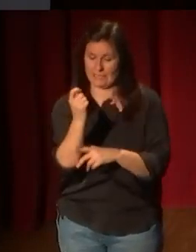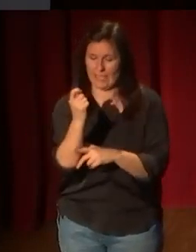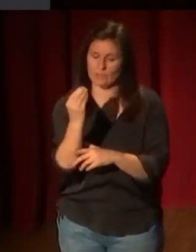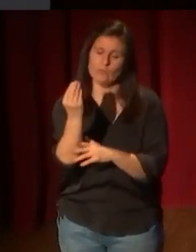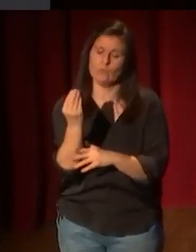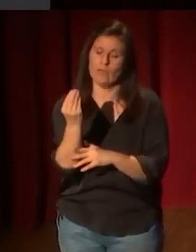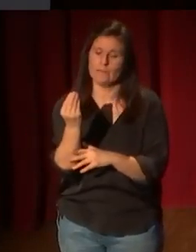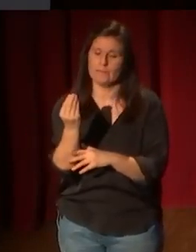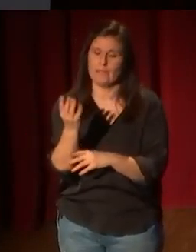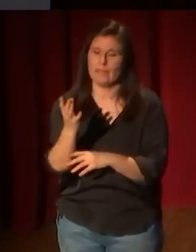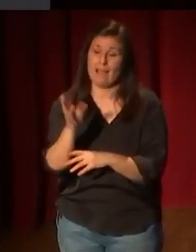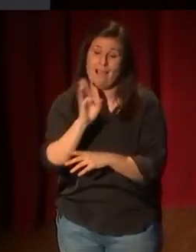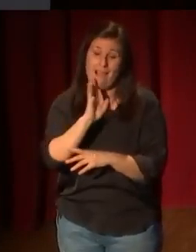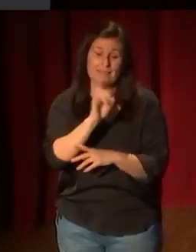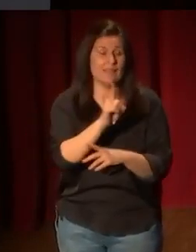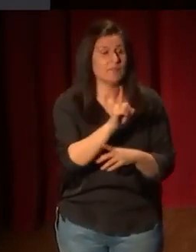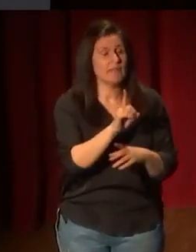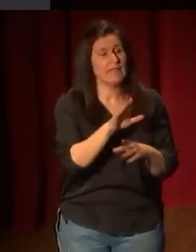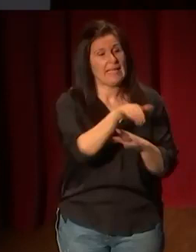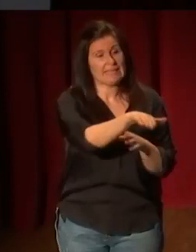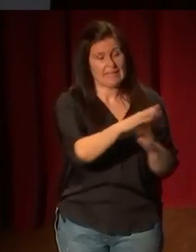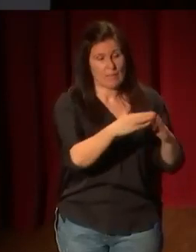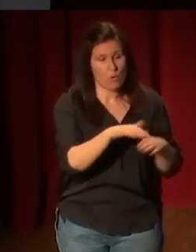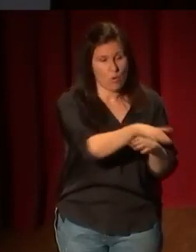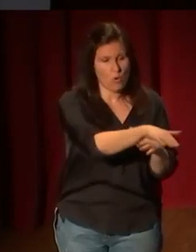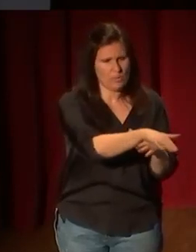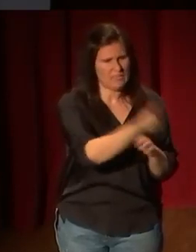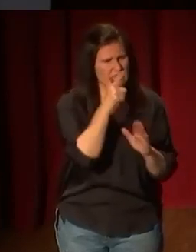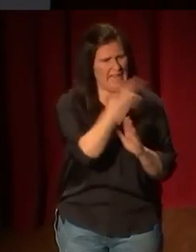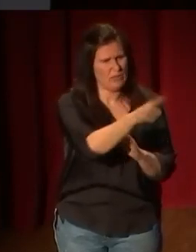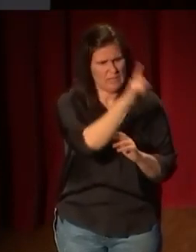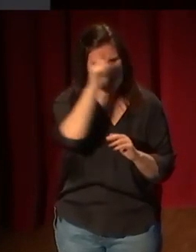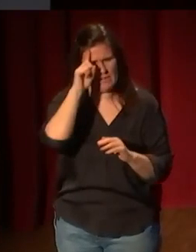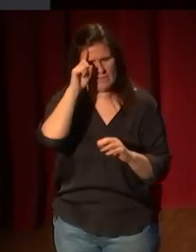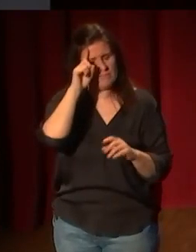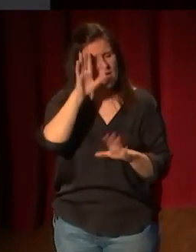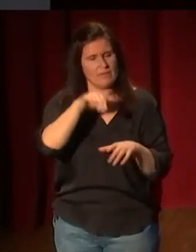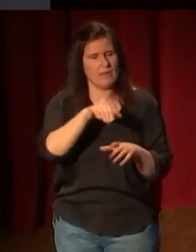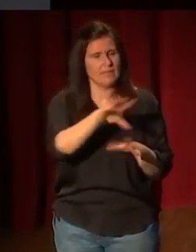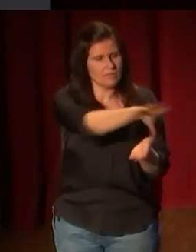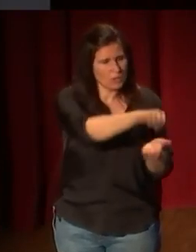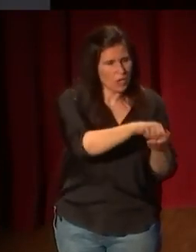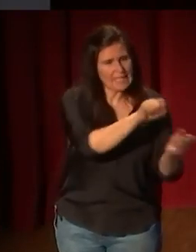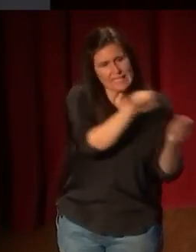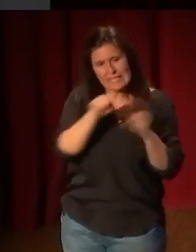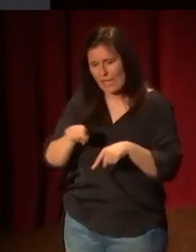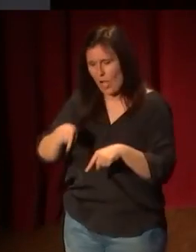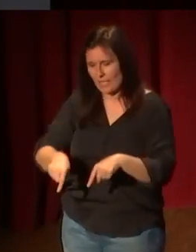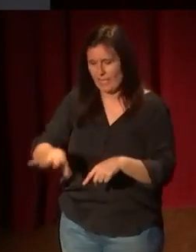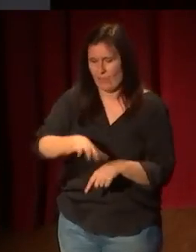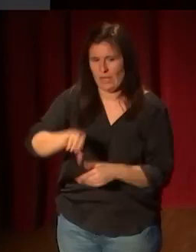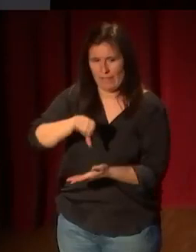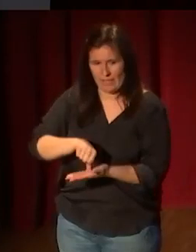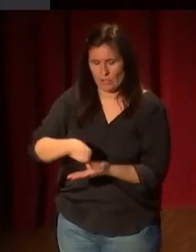la casa de campo en un lugar demasiado apartado de madrid y se trasladó y se instaló como vemos aquí en el centro